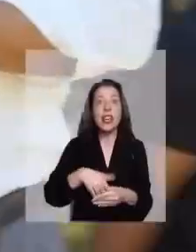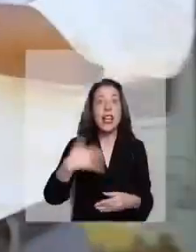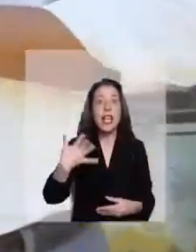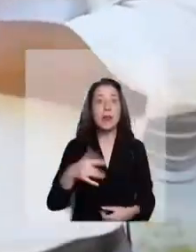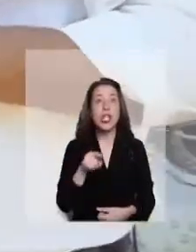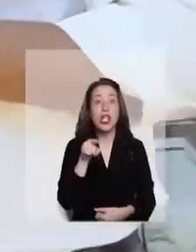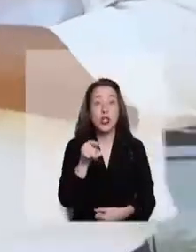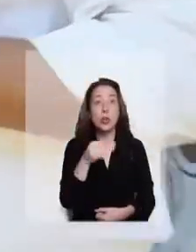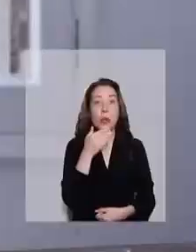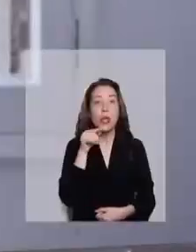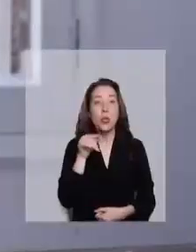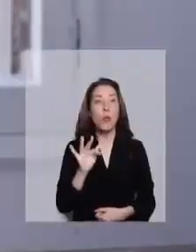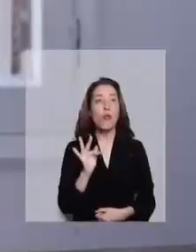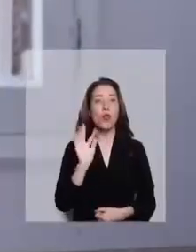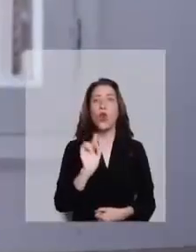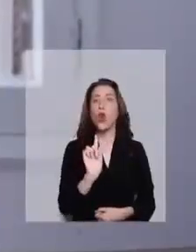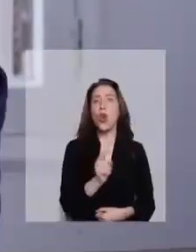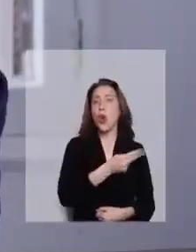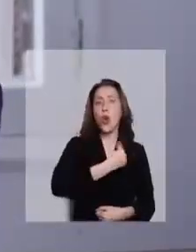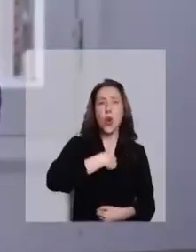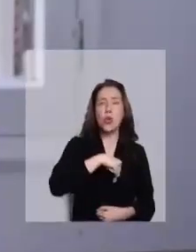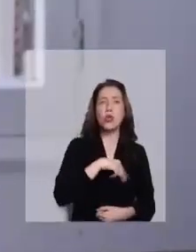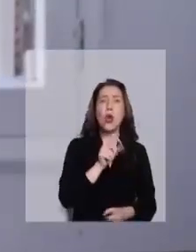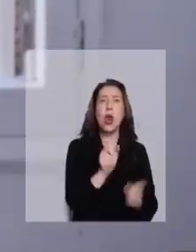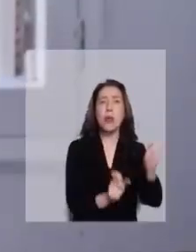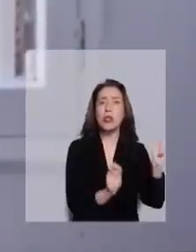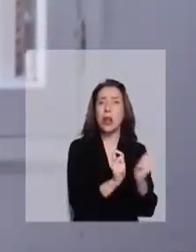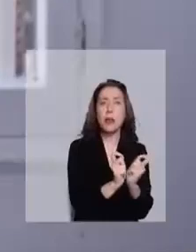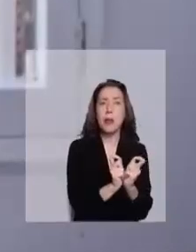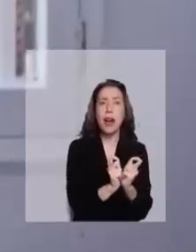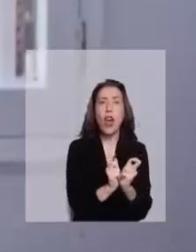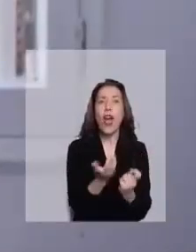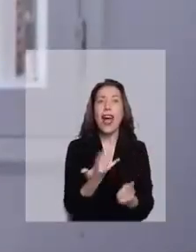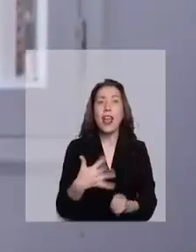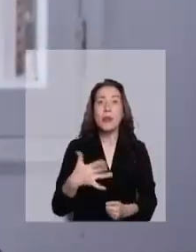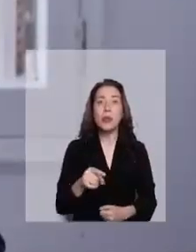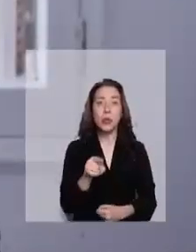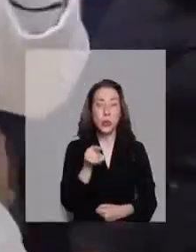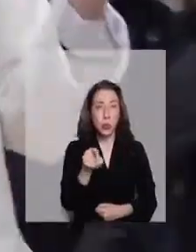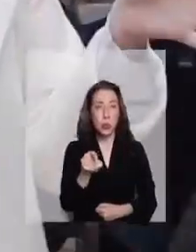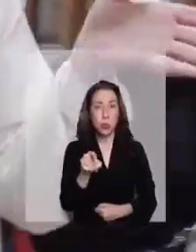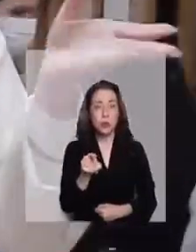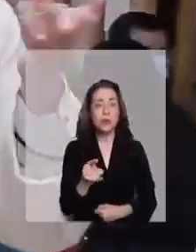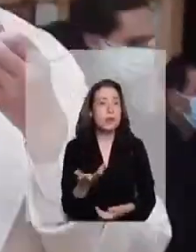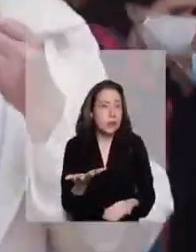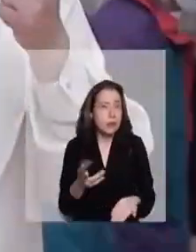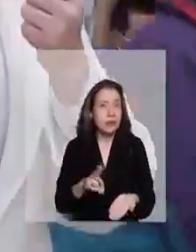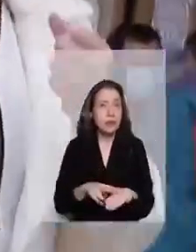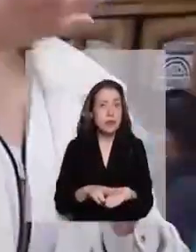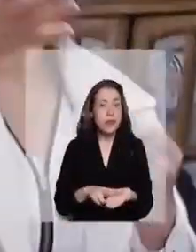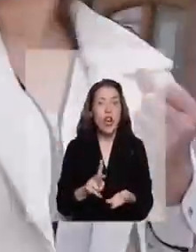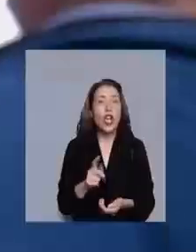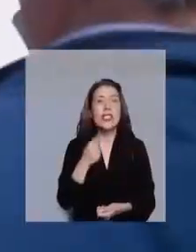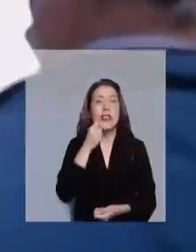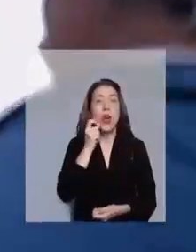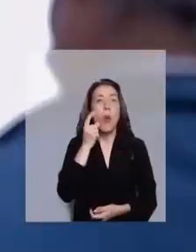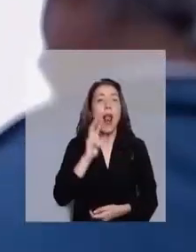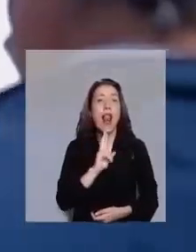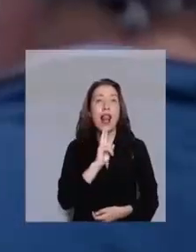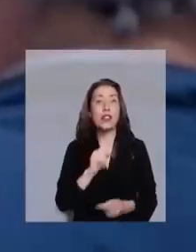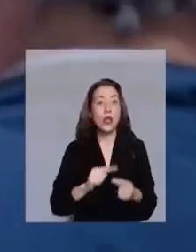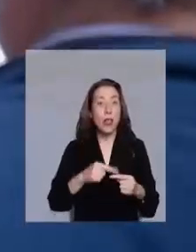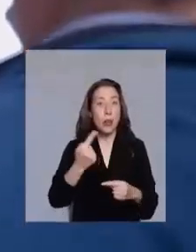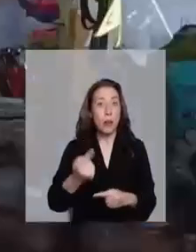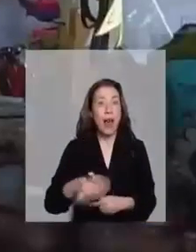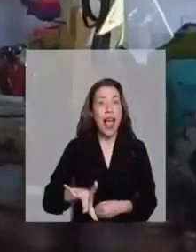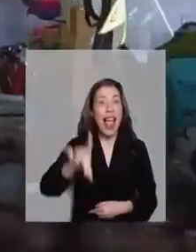ti y de tu futuro, no de nosotros o de los que pelean, sino que de ti. Y la verdad, no se trata del